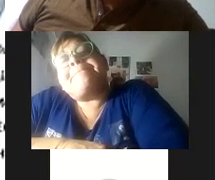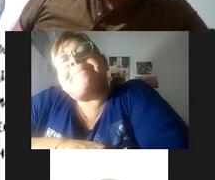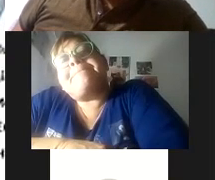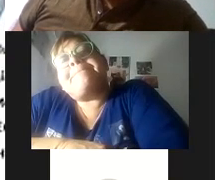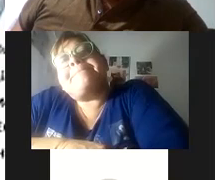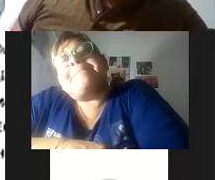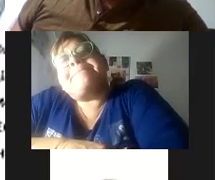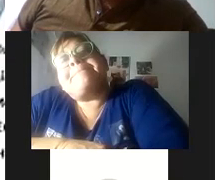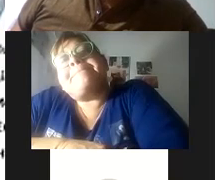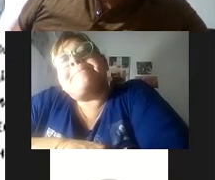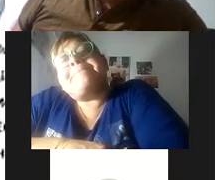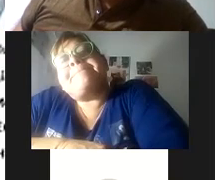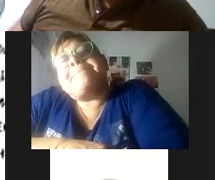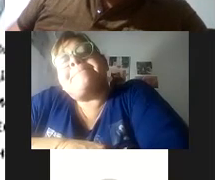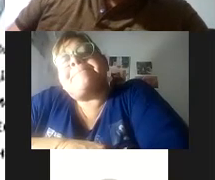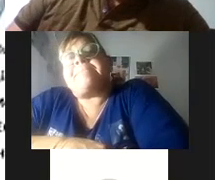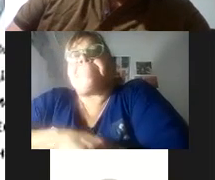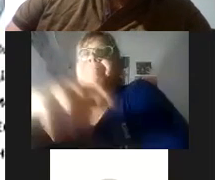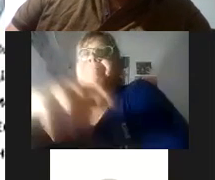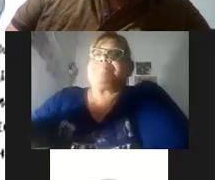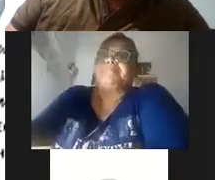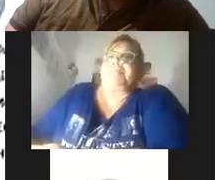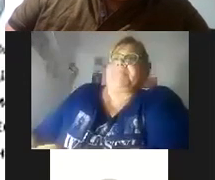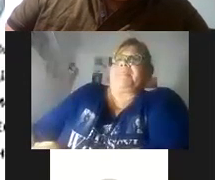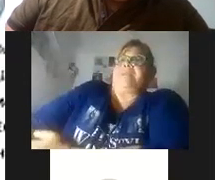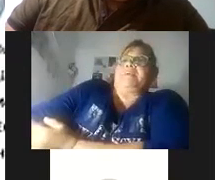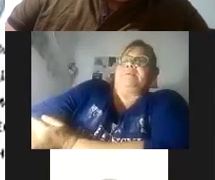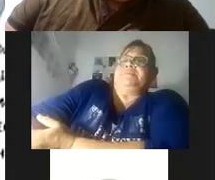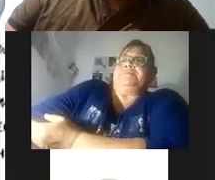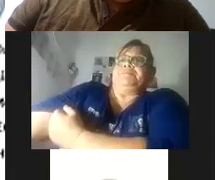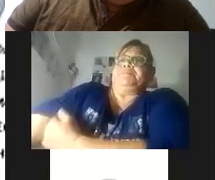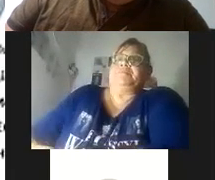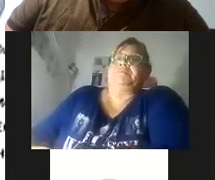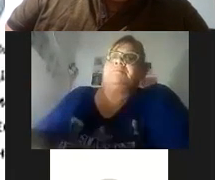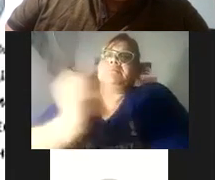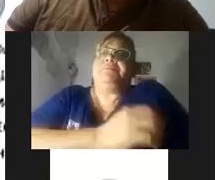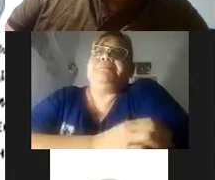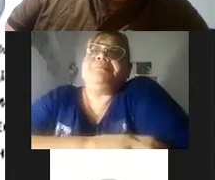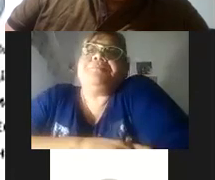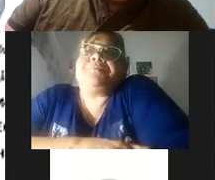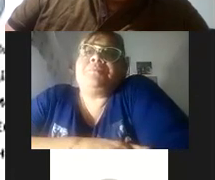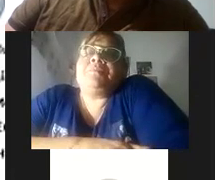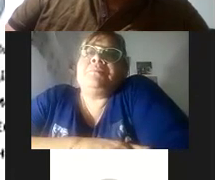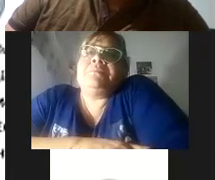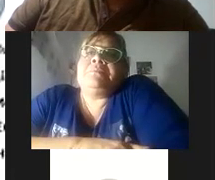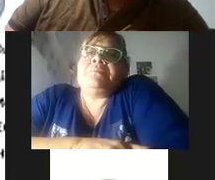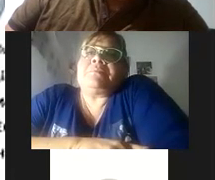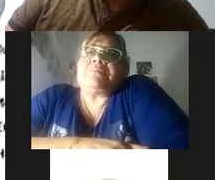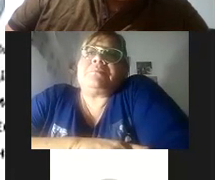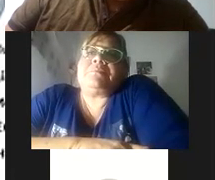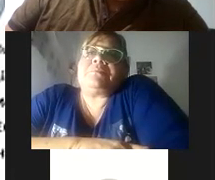densa, es una lámina sobre la que se insertan los tendones y los